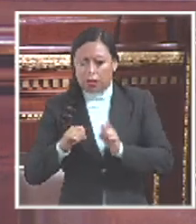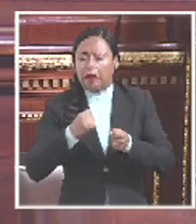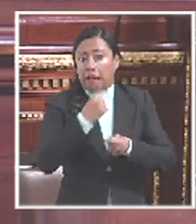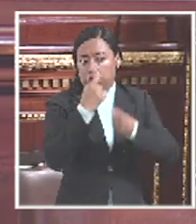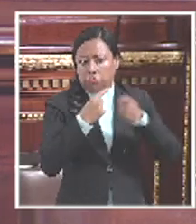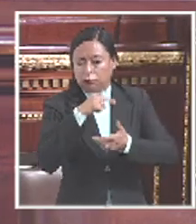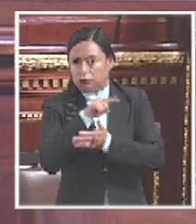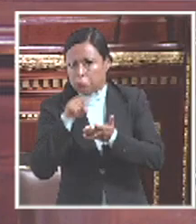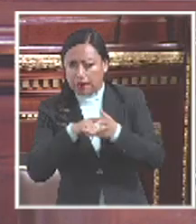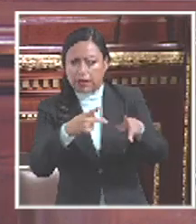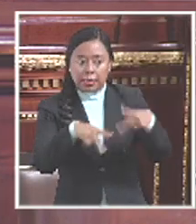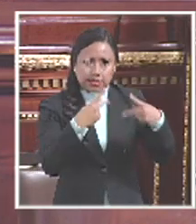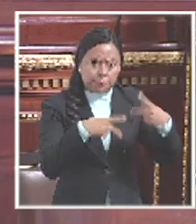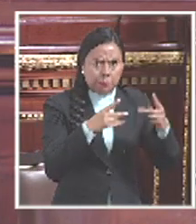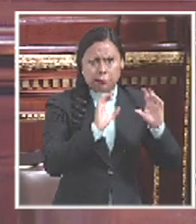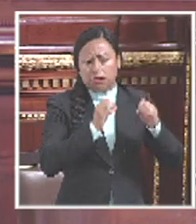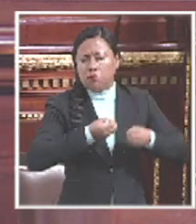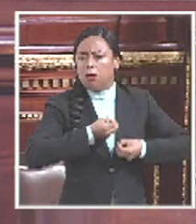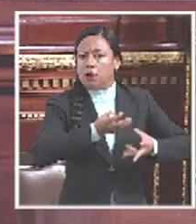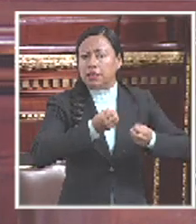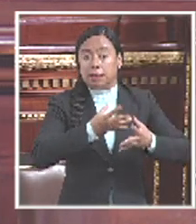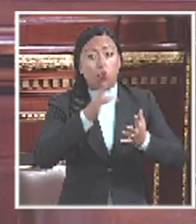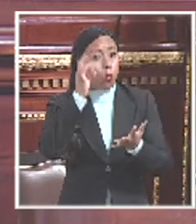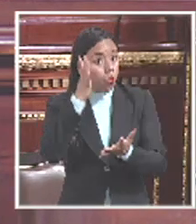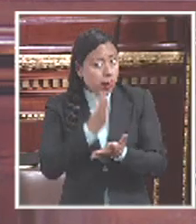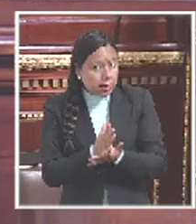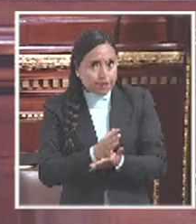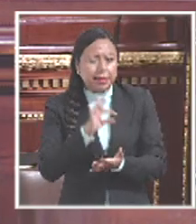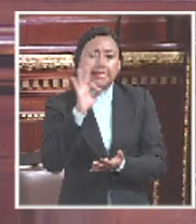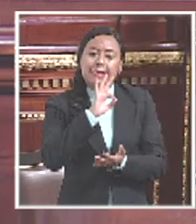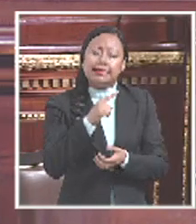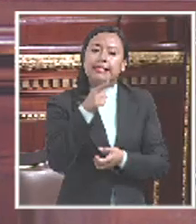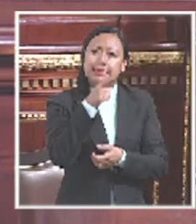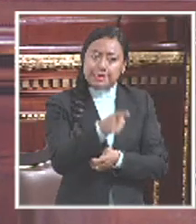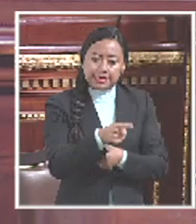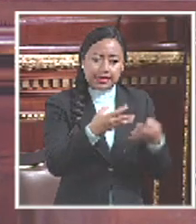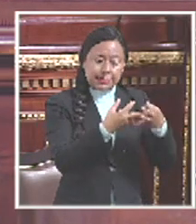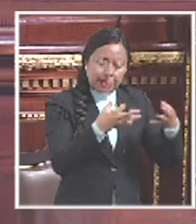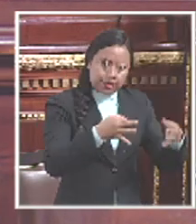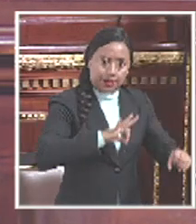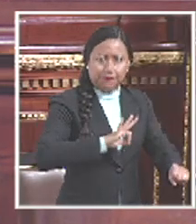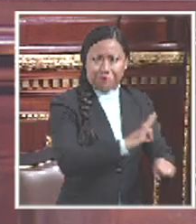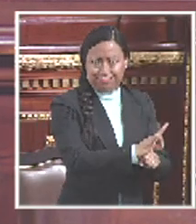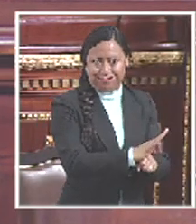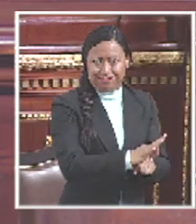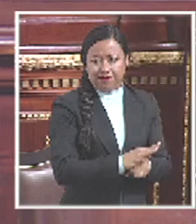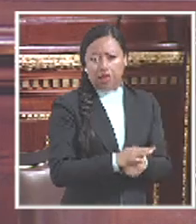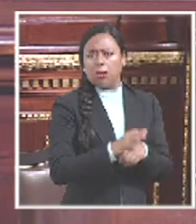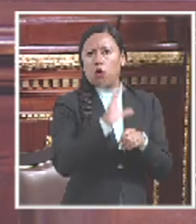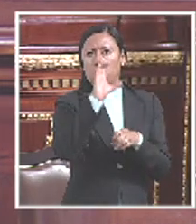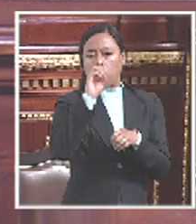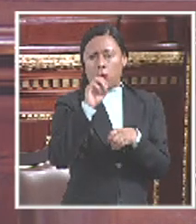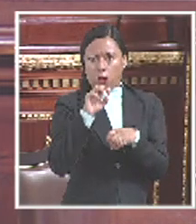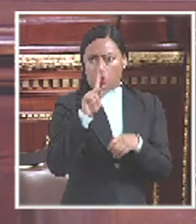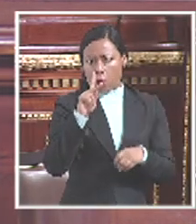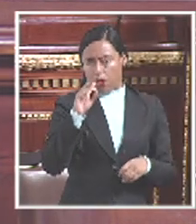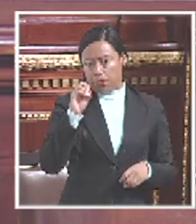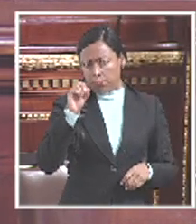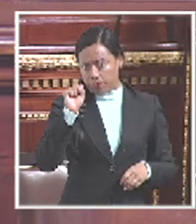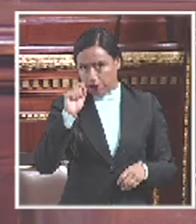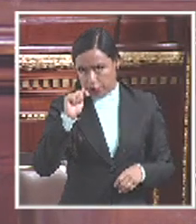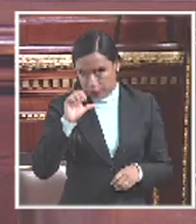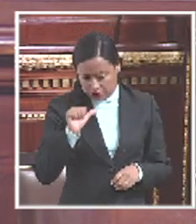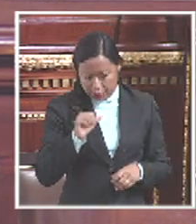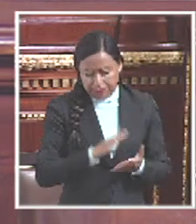de bienes o productos, excepto si estas bolsas eran compostables. Se excluyeron las bolsas de plástico necesarias